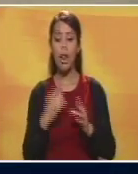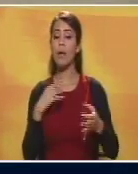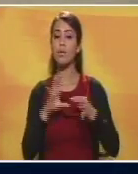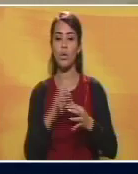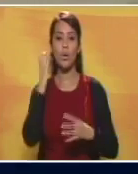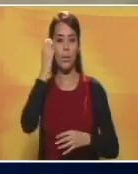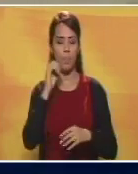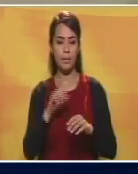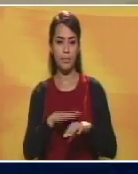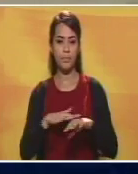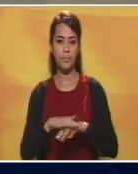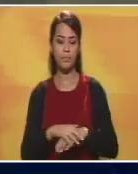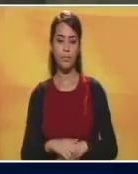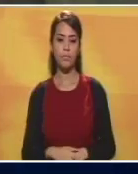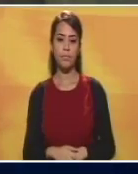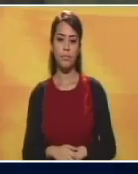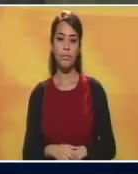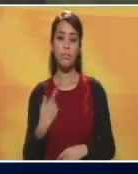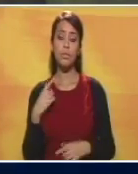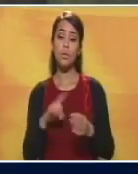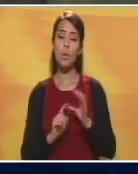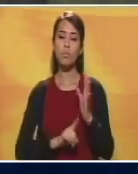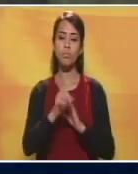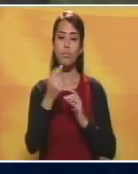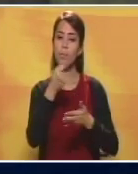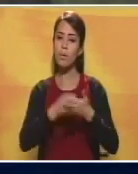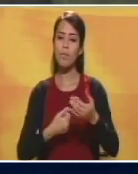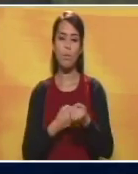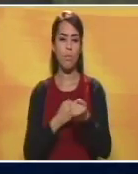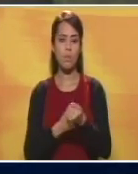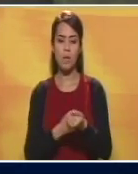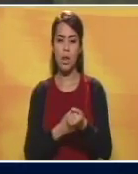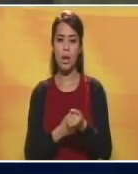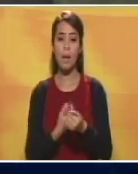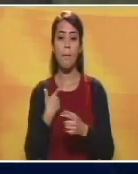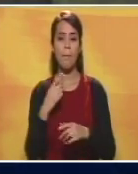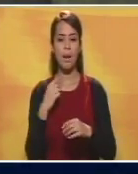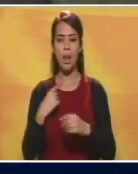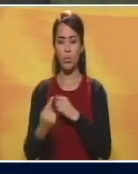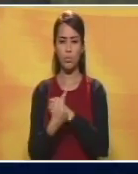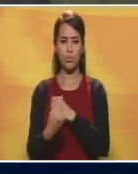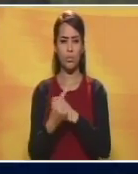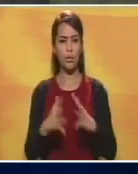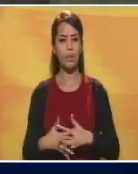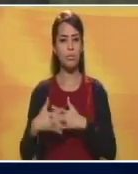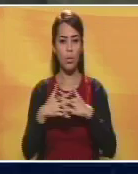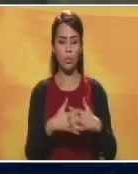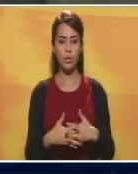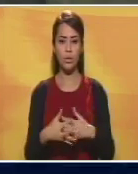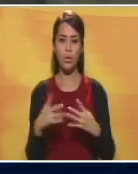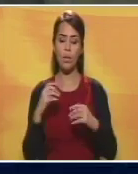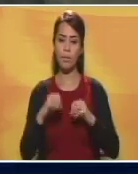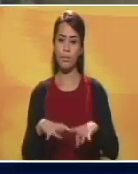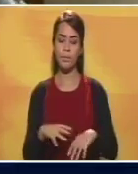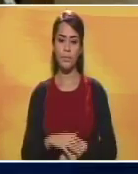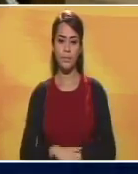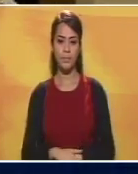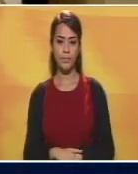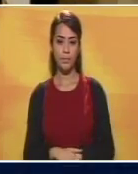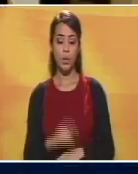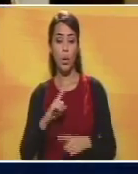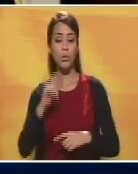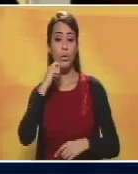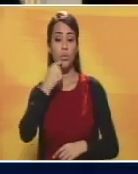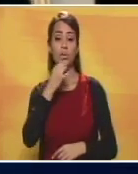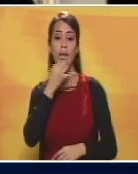pidió preservar el actual acuerdo nuclear con Irán y garantizar su implementación ante las amenazas de Estados Unidos de retirarse del pacto. Por otra parte,